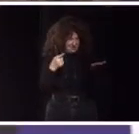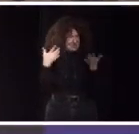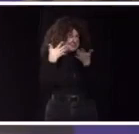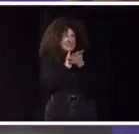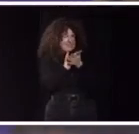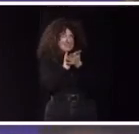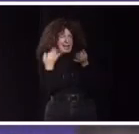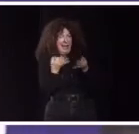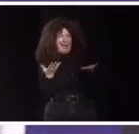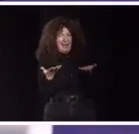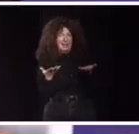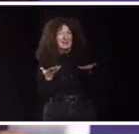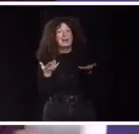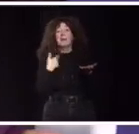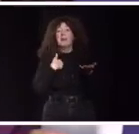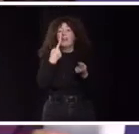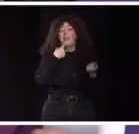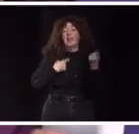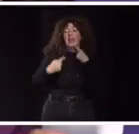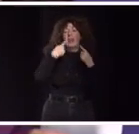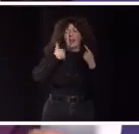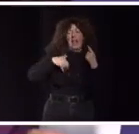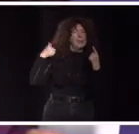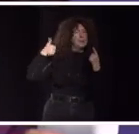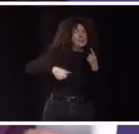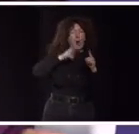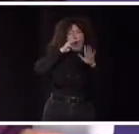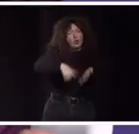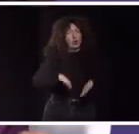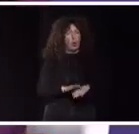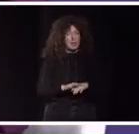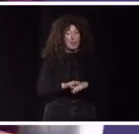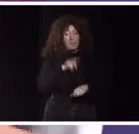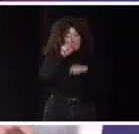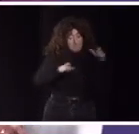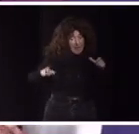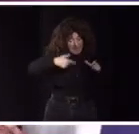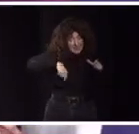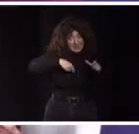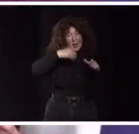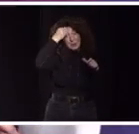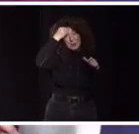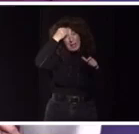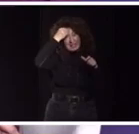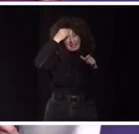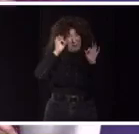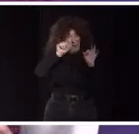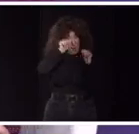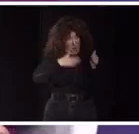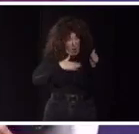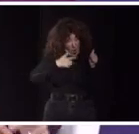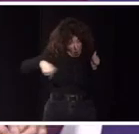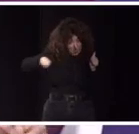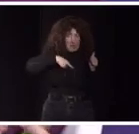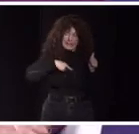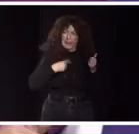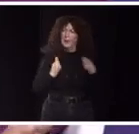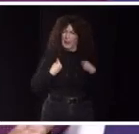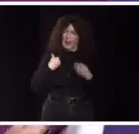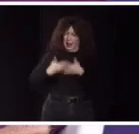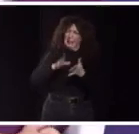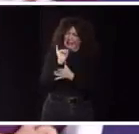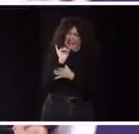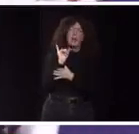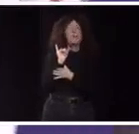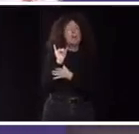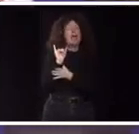decir en realidad? Pues lo que nos llevan diciendo 8 años, que las personas que pensamos como nosotras podemos existir, pero